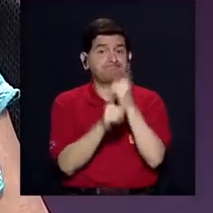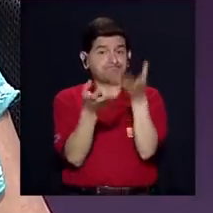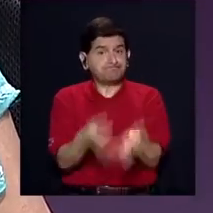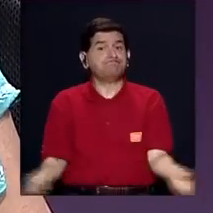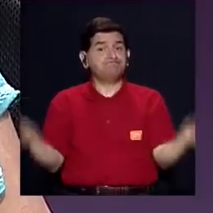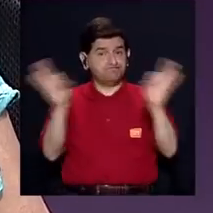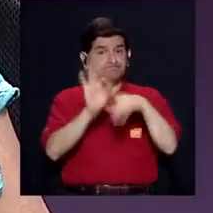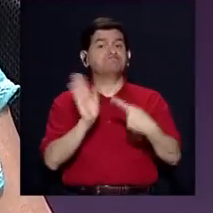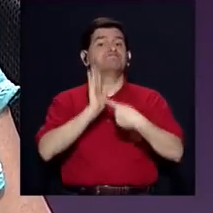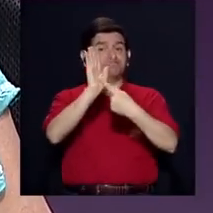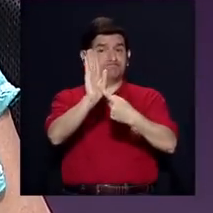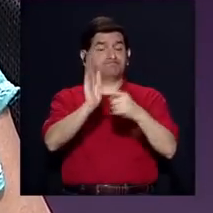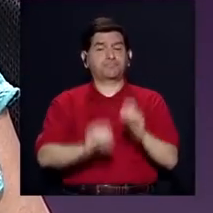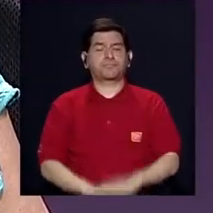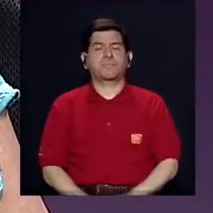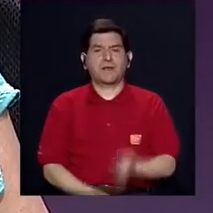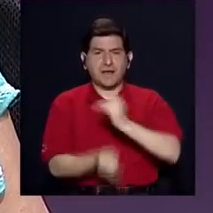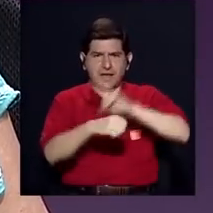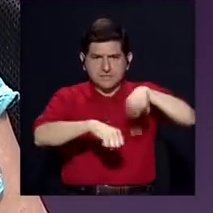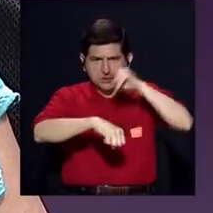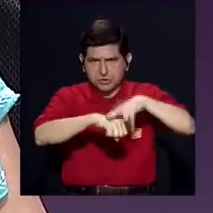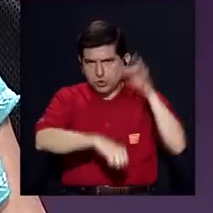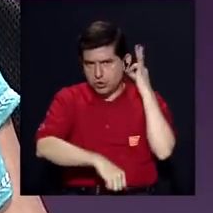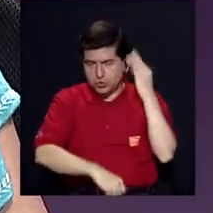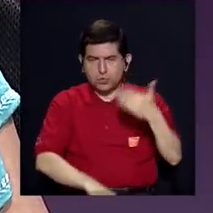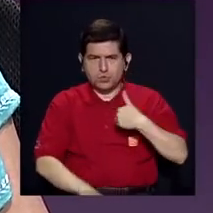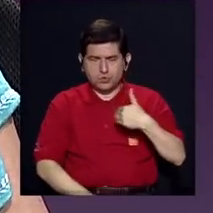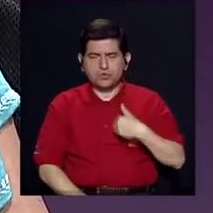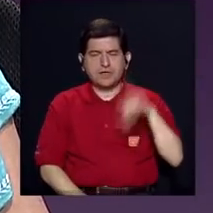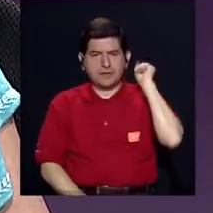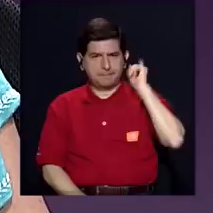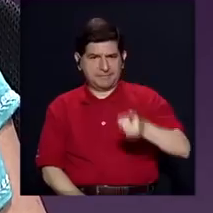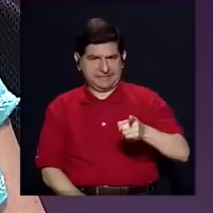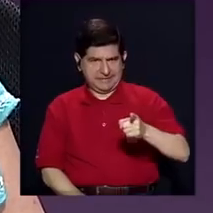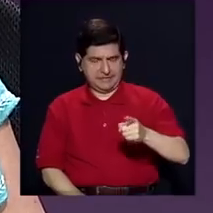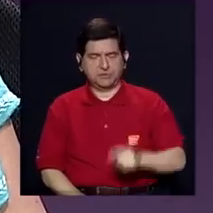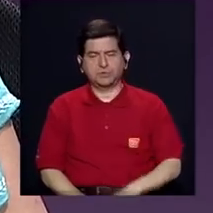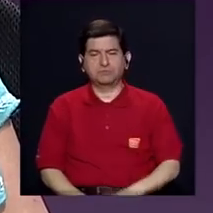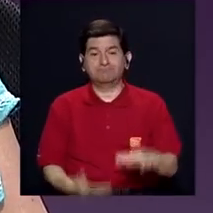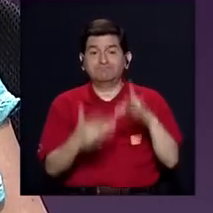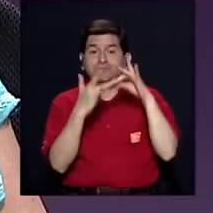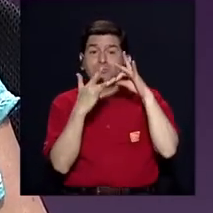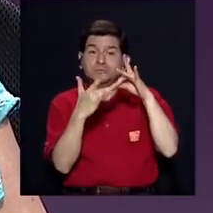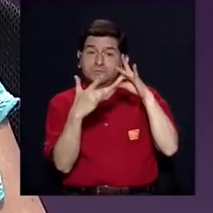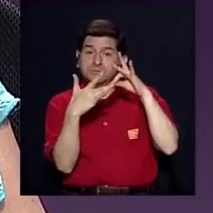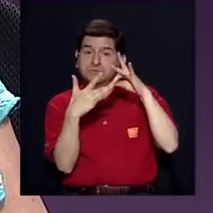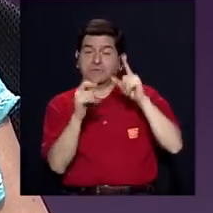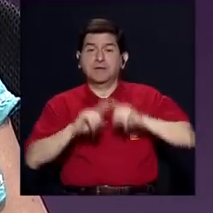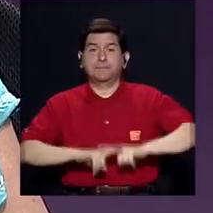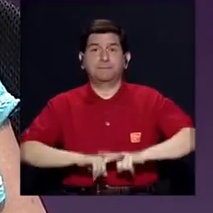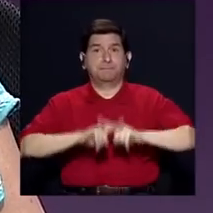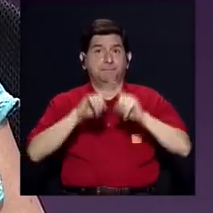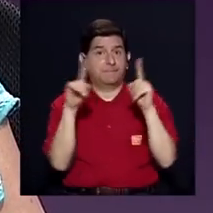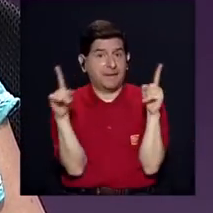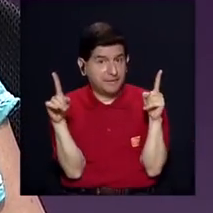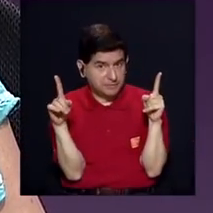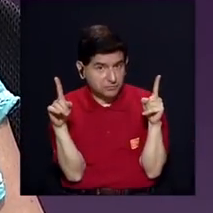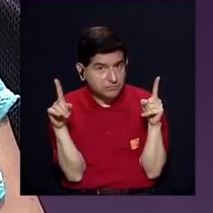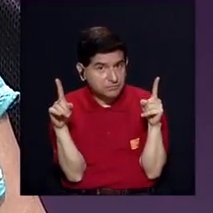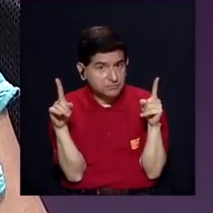importante señalar que el inam o pues en este momento tiene un mandato muy particular pero que